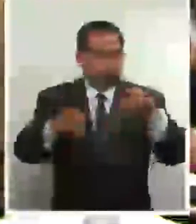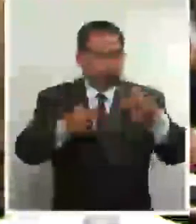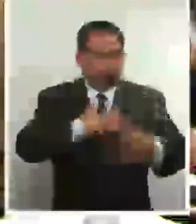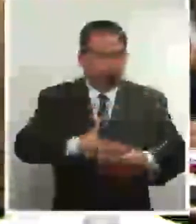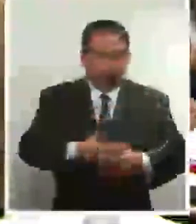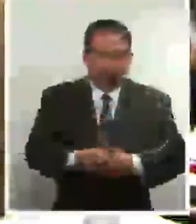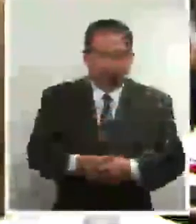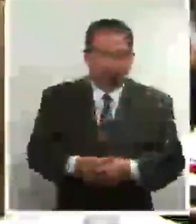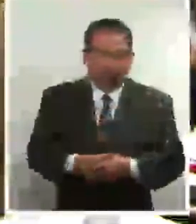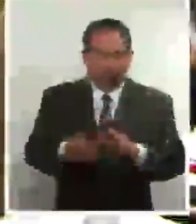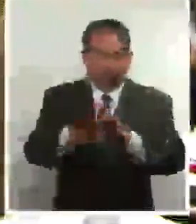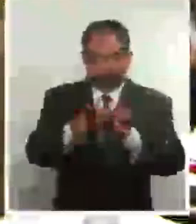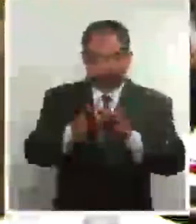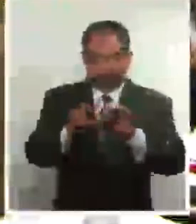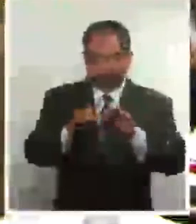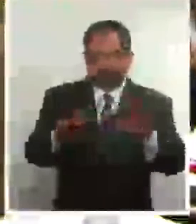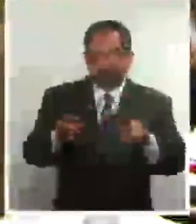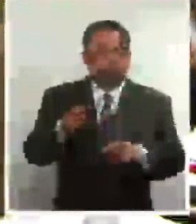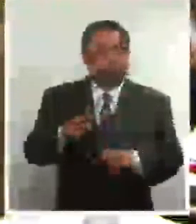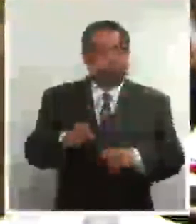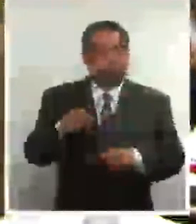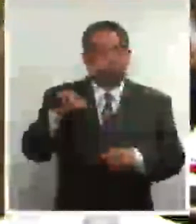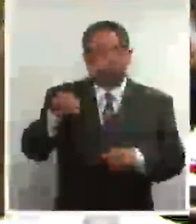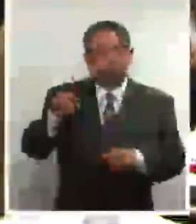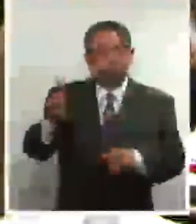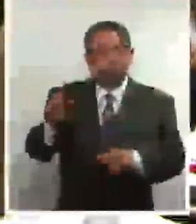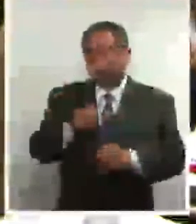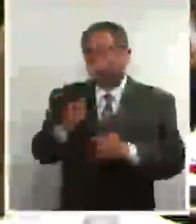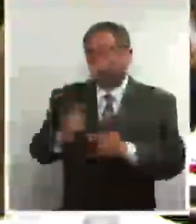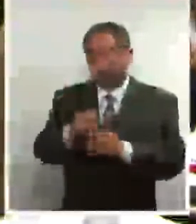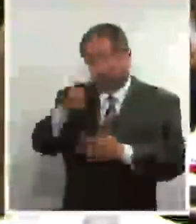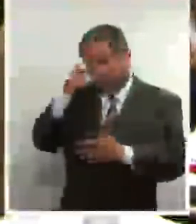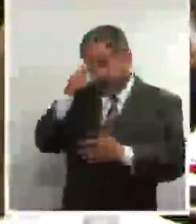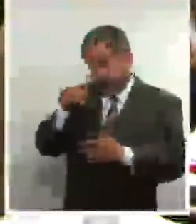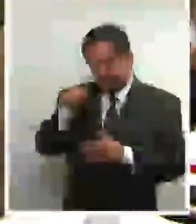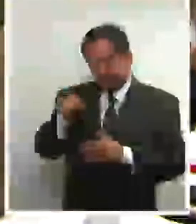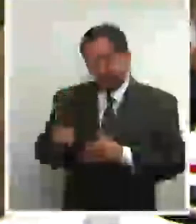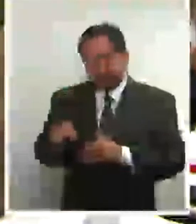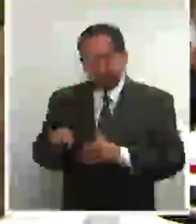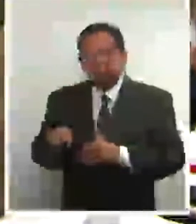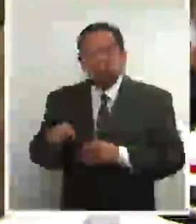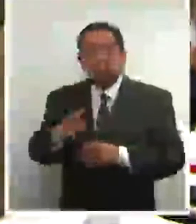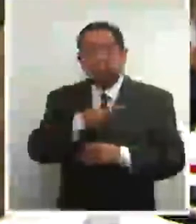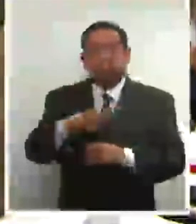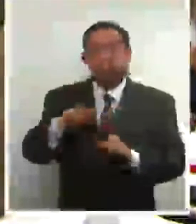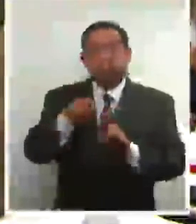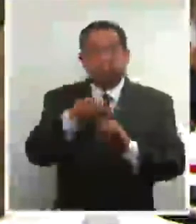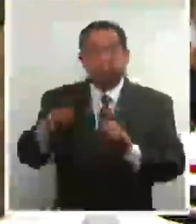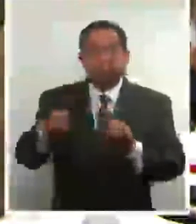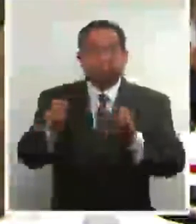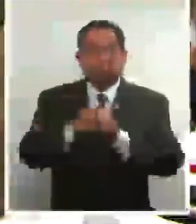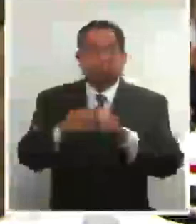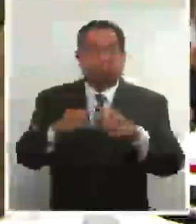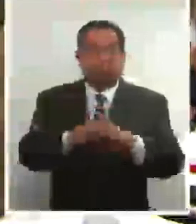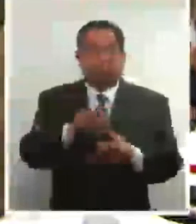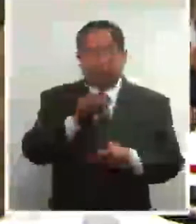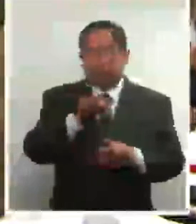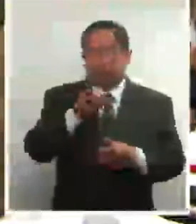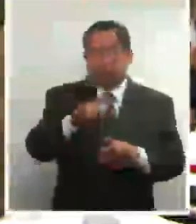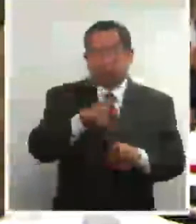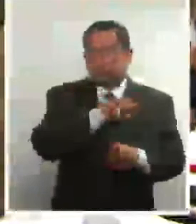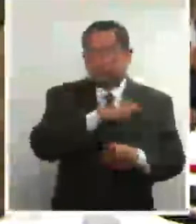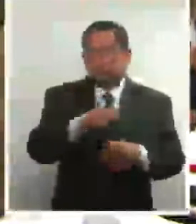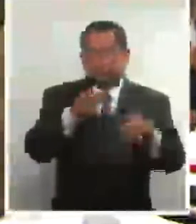Justicia, en el cual señala que el Ministerio Público de la Ciudad de México se organizará en una Fiscalía General